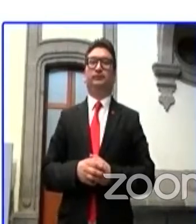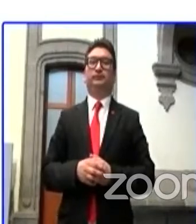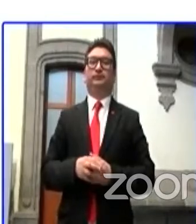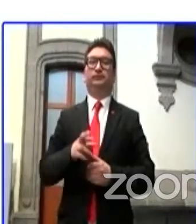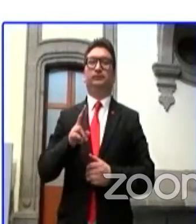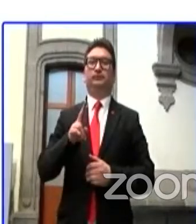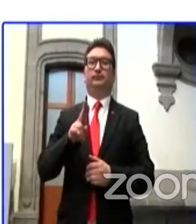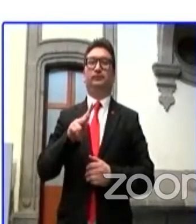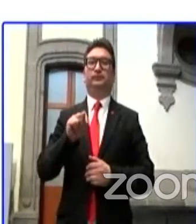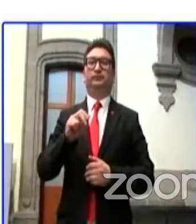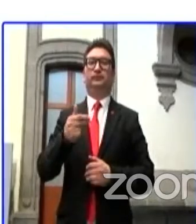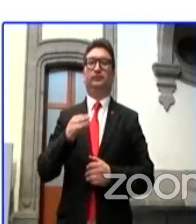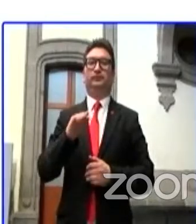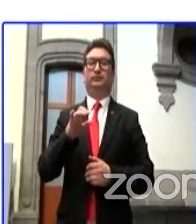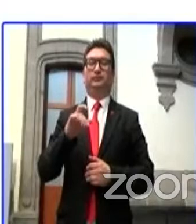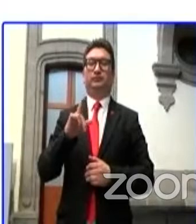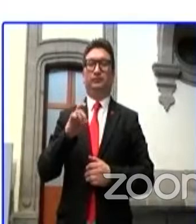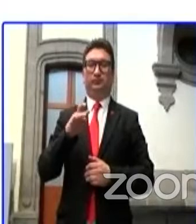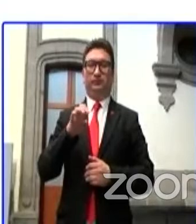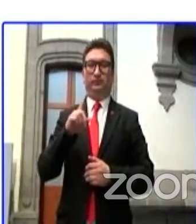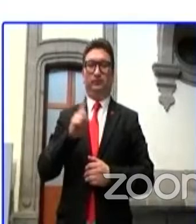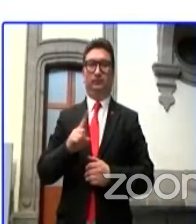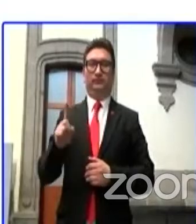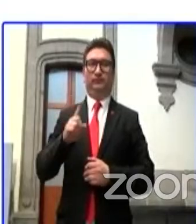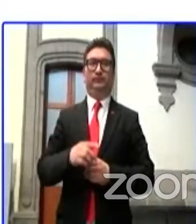Ruth Francisca López Gutiérrez.